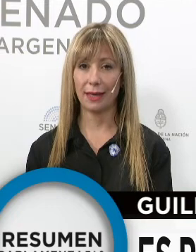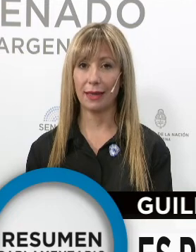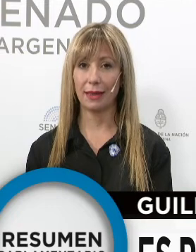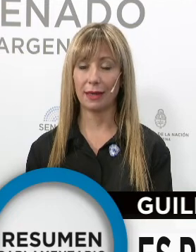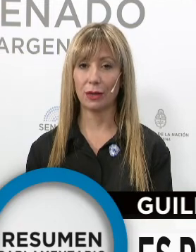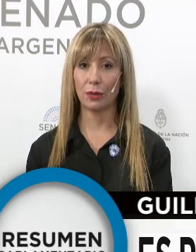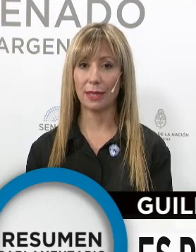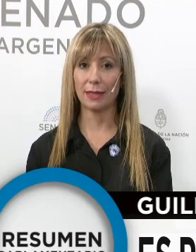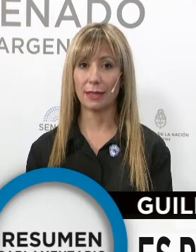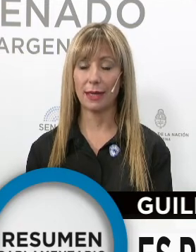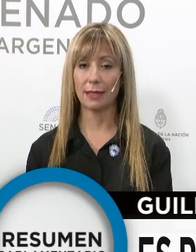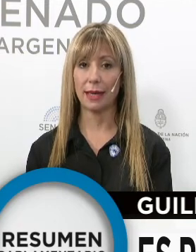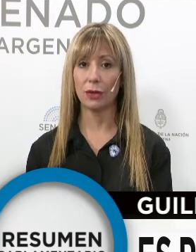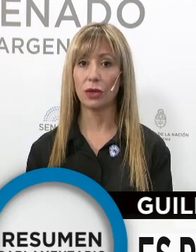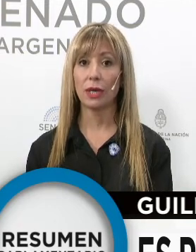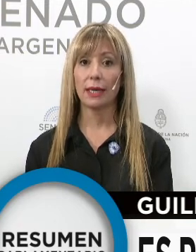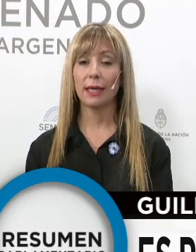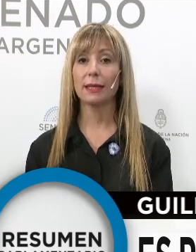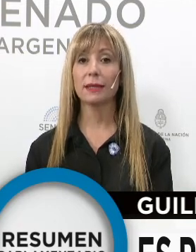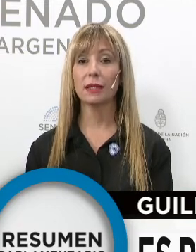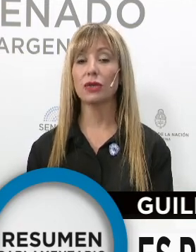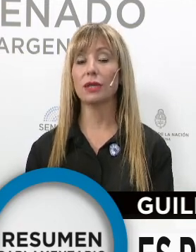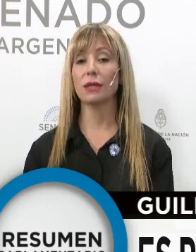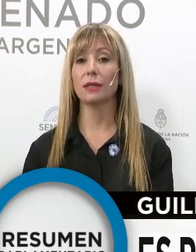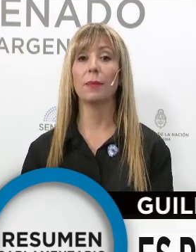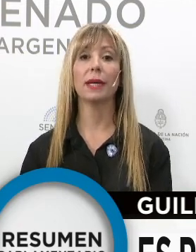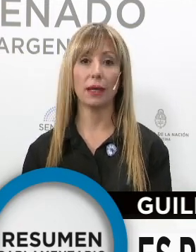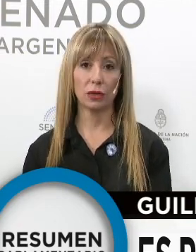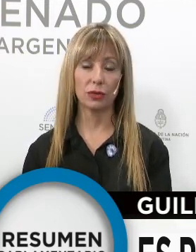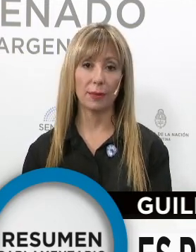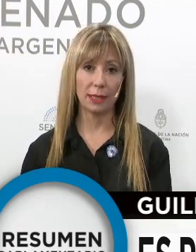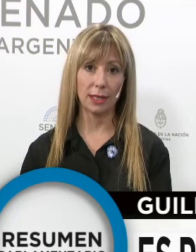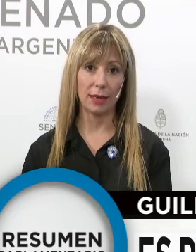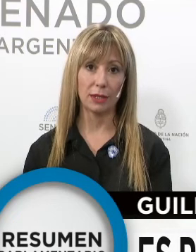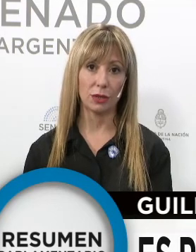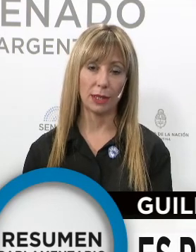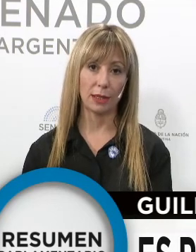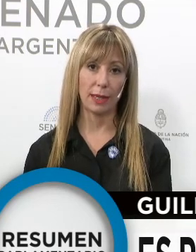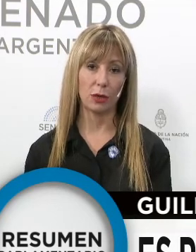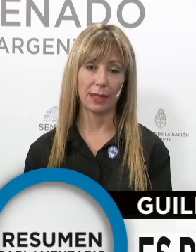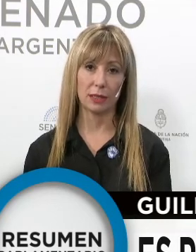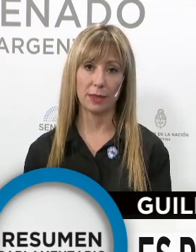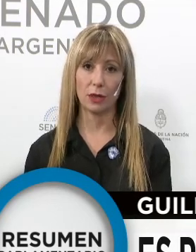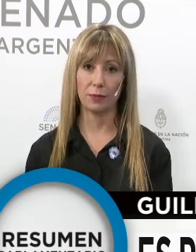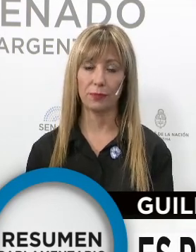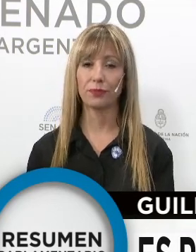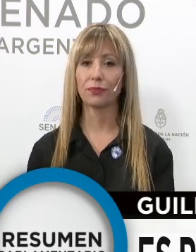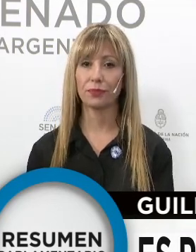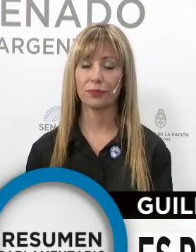través del decreto de presidencia del Senado, y en este sentido, si espera, ¿no?, justamente que hable sobre el tema de